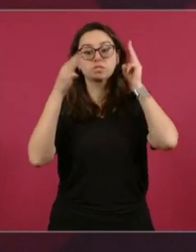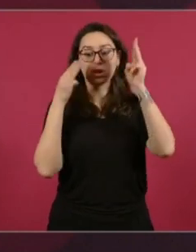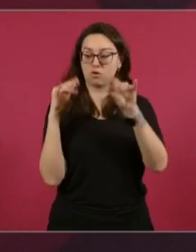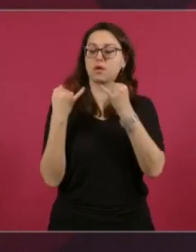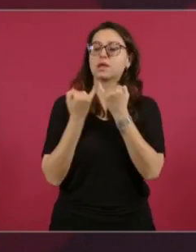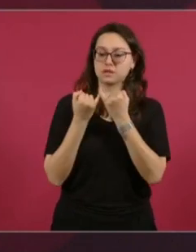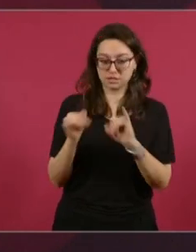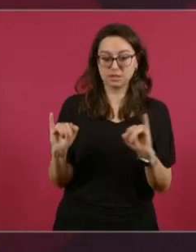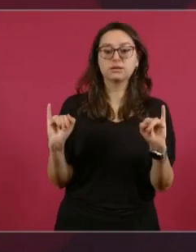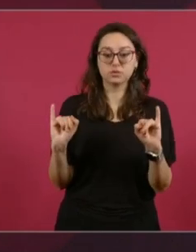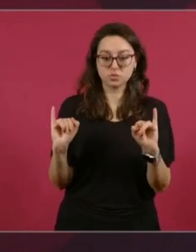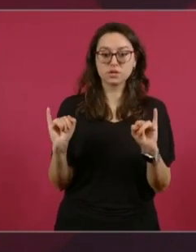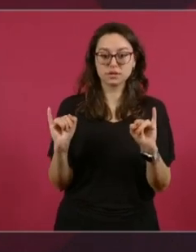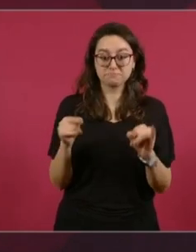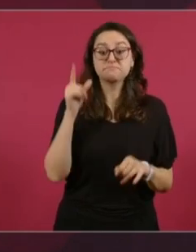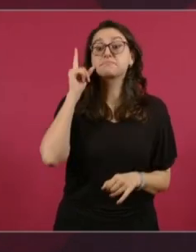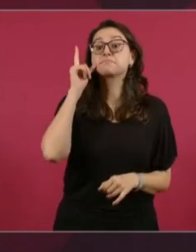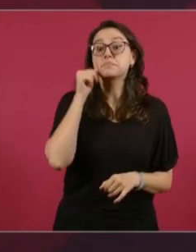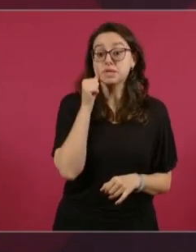mañana.